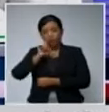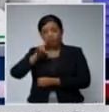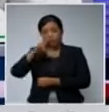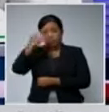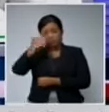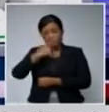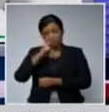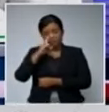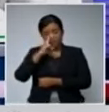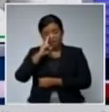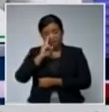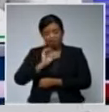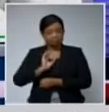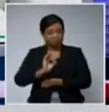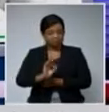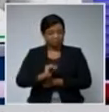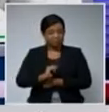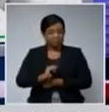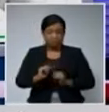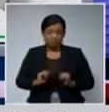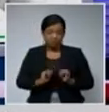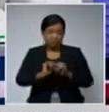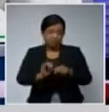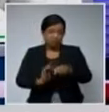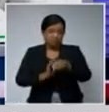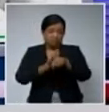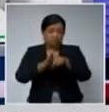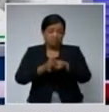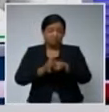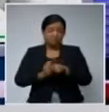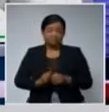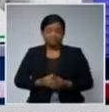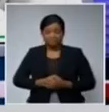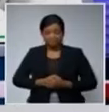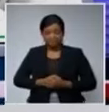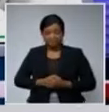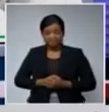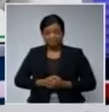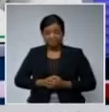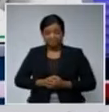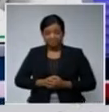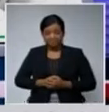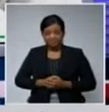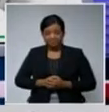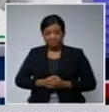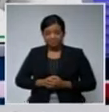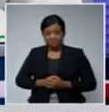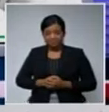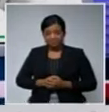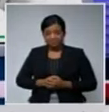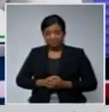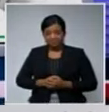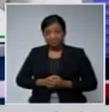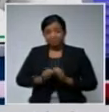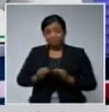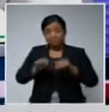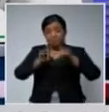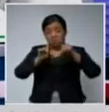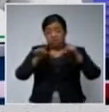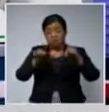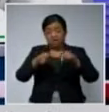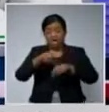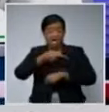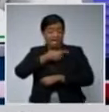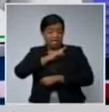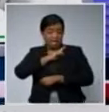de epidemiología del Ministerio de Salud Pública, sobre el comportamiento de la enfermedad en el territorio nacional. Al cierre del día de ayer,